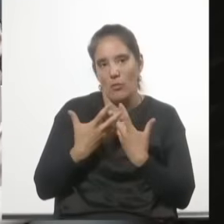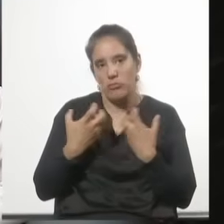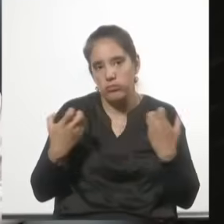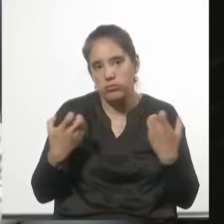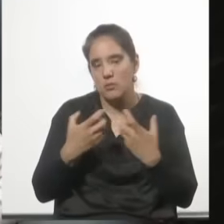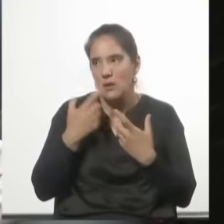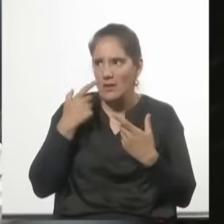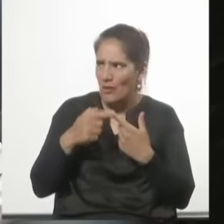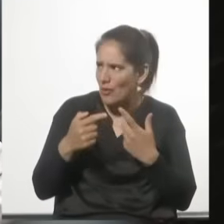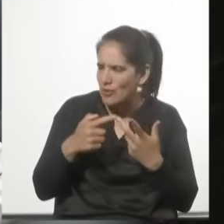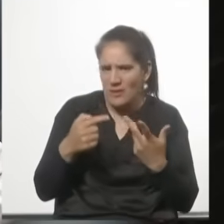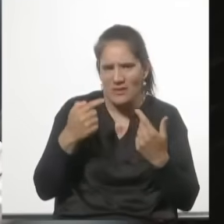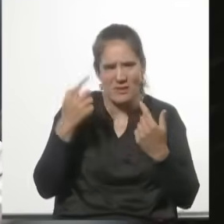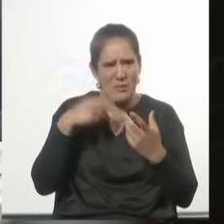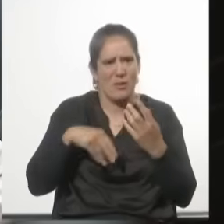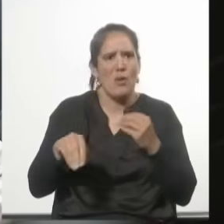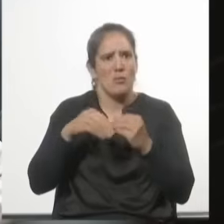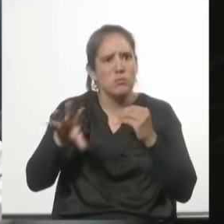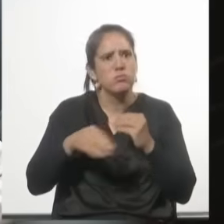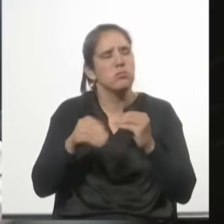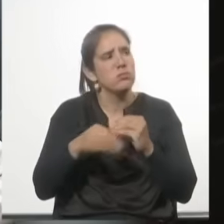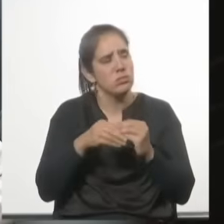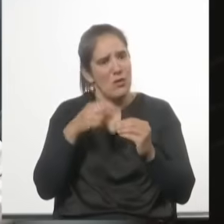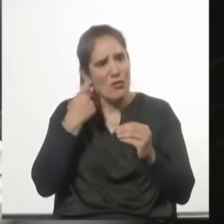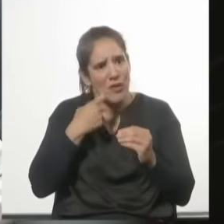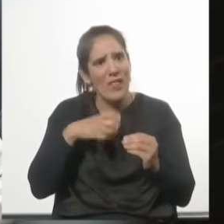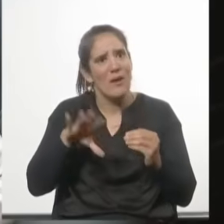todavía algunas perlas más en este largo collar.